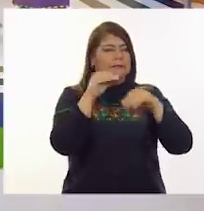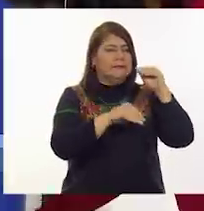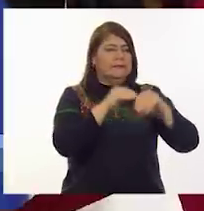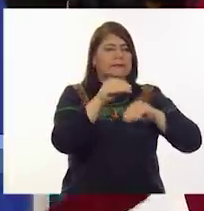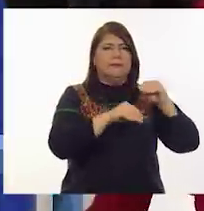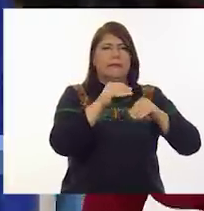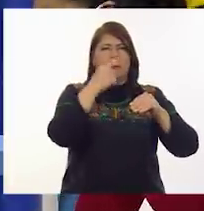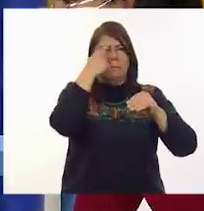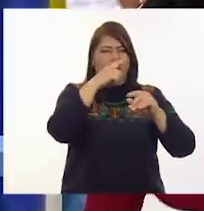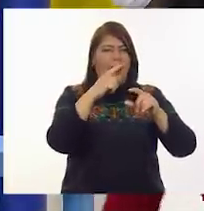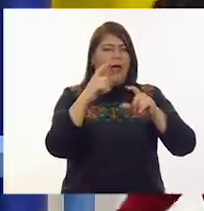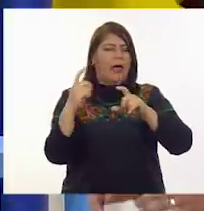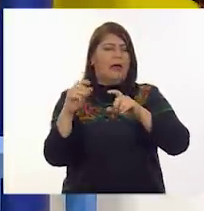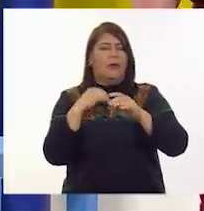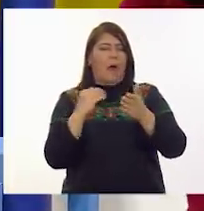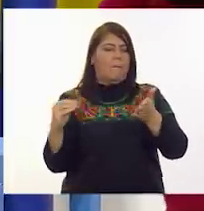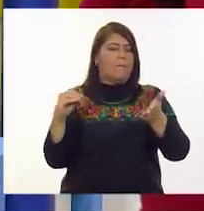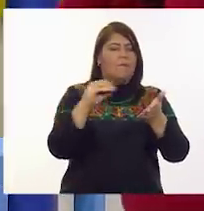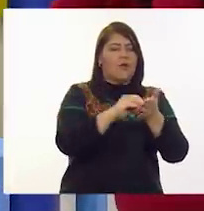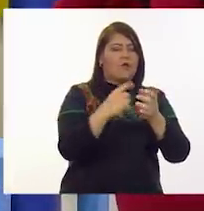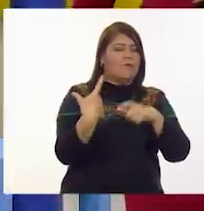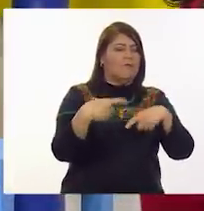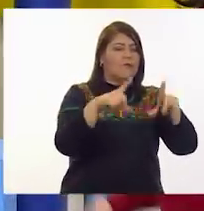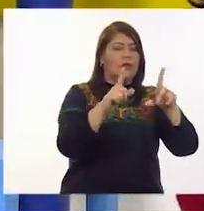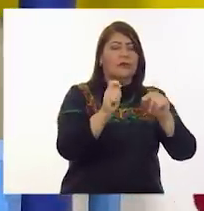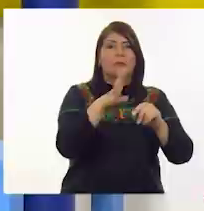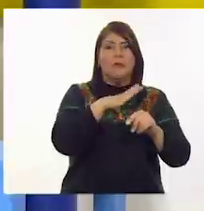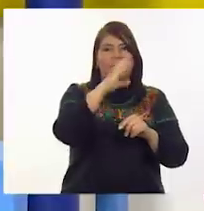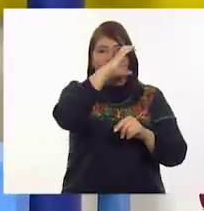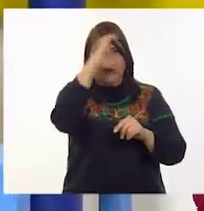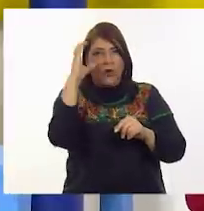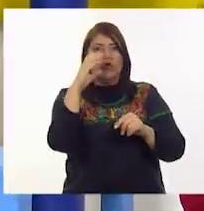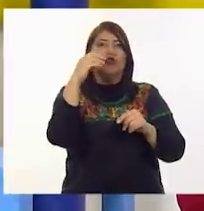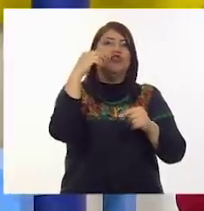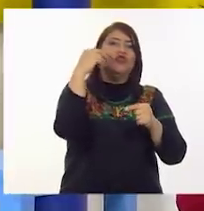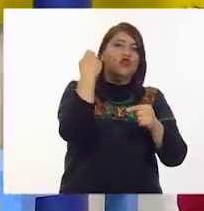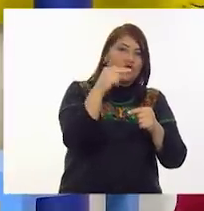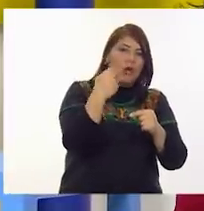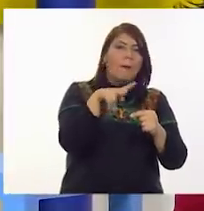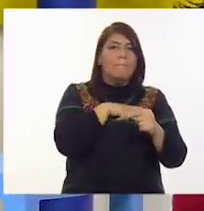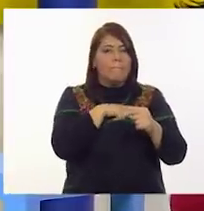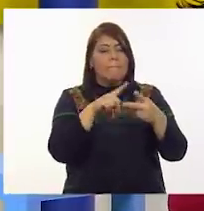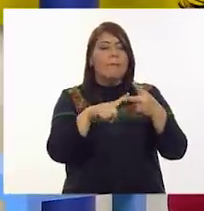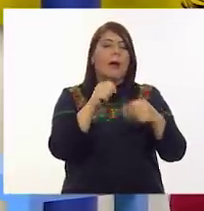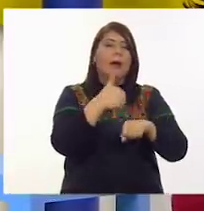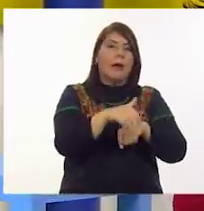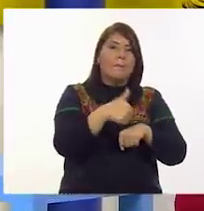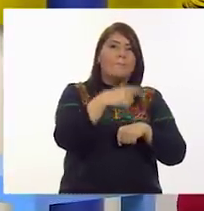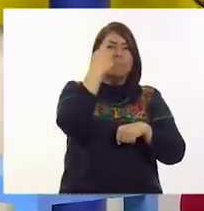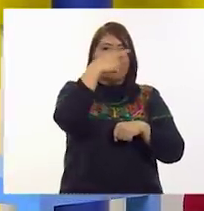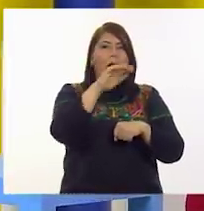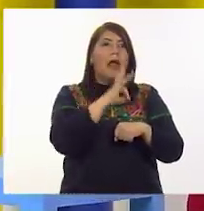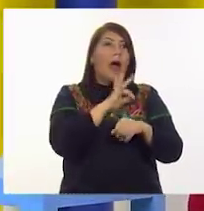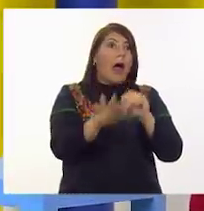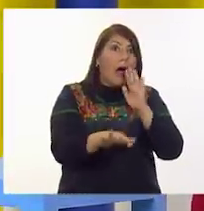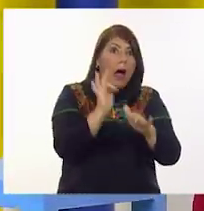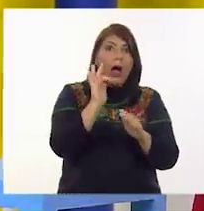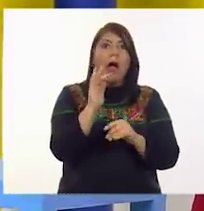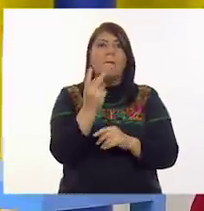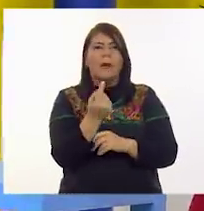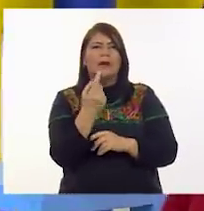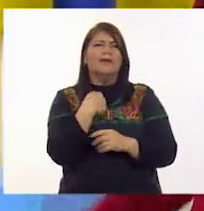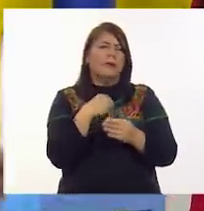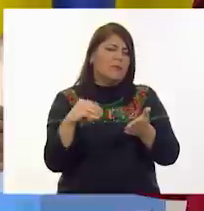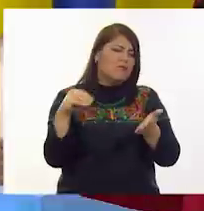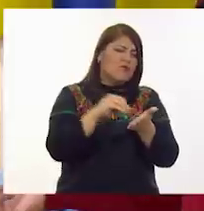de Mambo. Voy a poner mi teléfono y mi nombre para que puedan contactarme si alguien lo ve. Y voy a poner que lo extraño